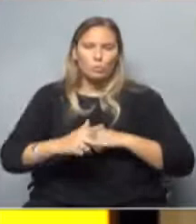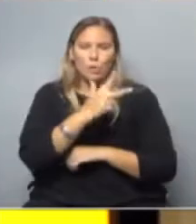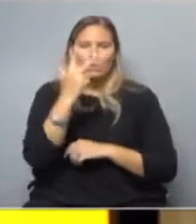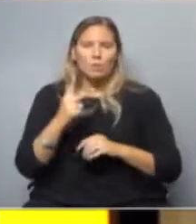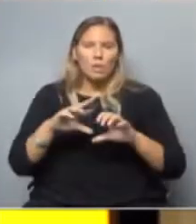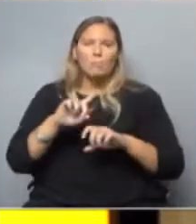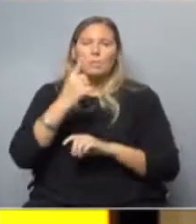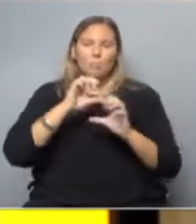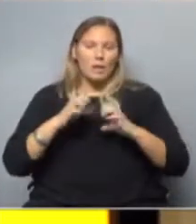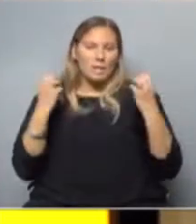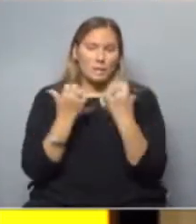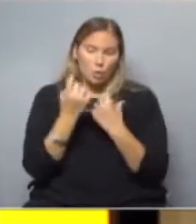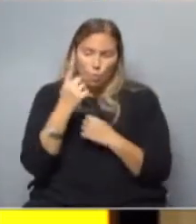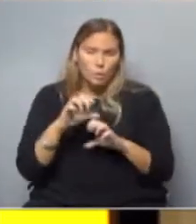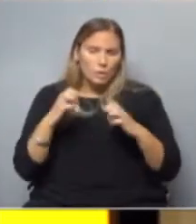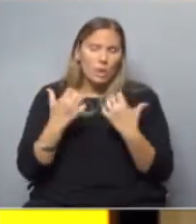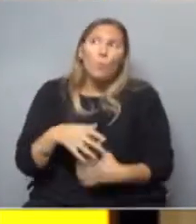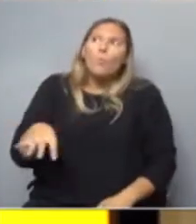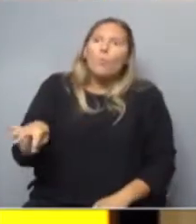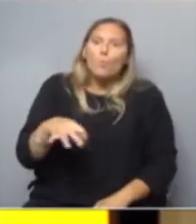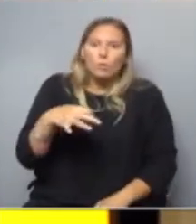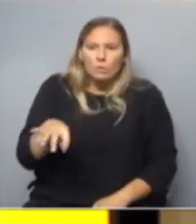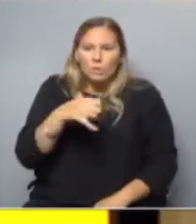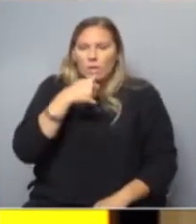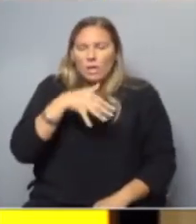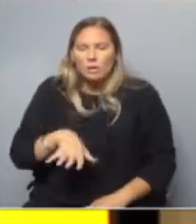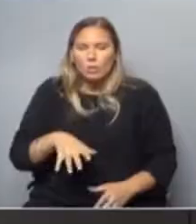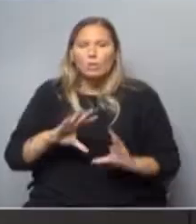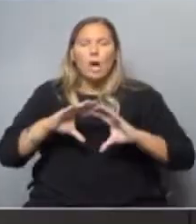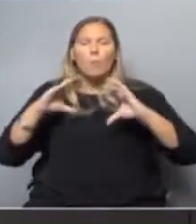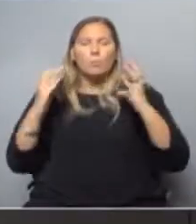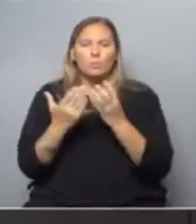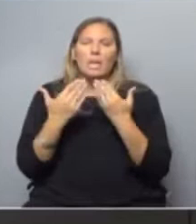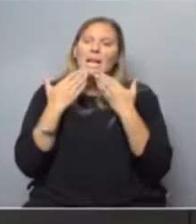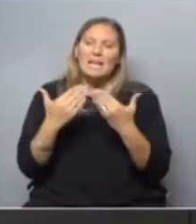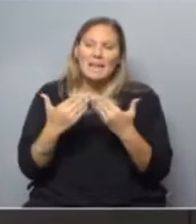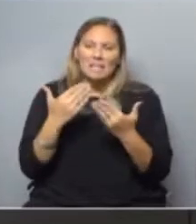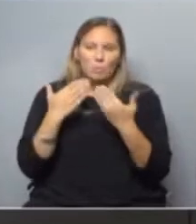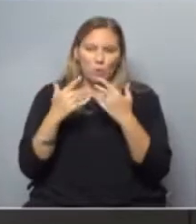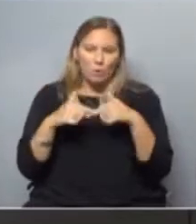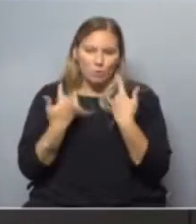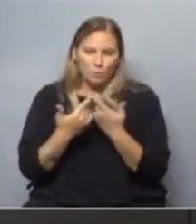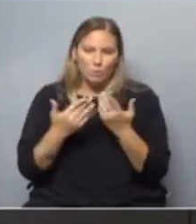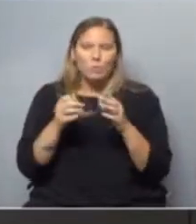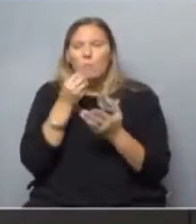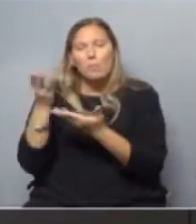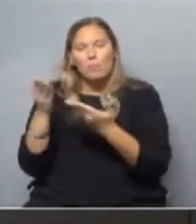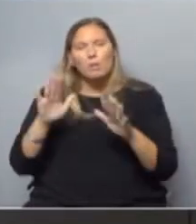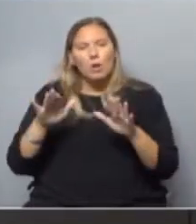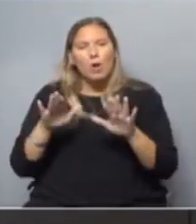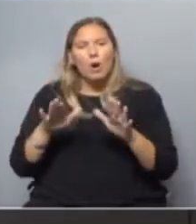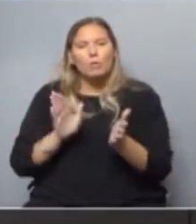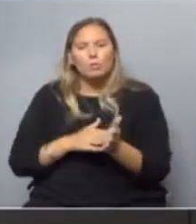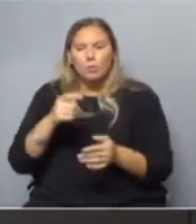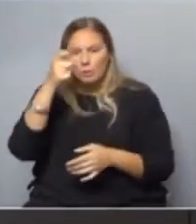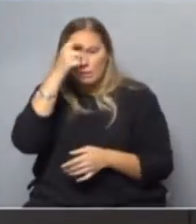principales estadios y uno de ellos que es único en la historia de los mundiales. Fernando, muchas gracias por estos minutos. Bienvenido a Sobre Ciencia. Gracias a